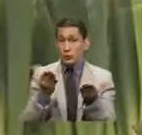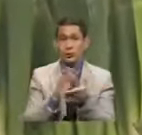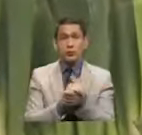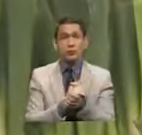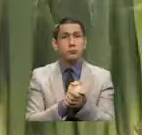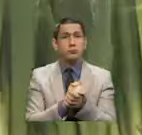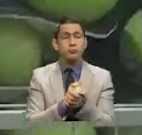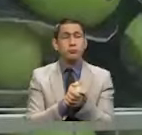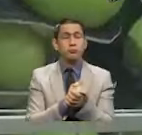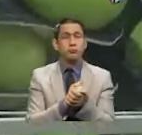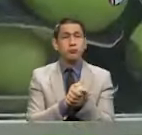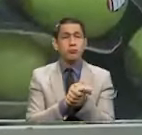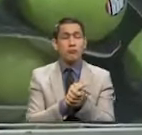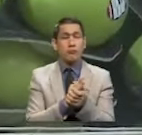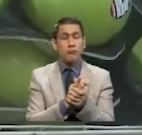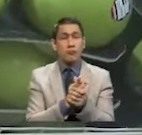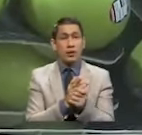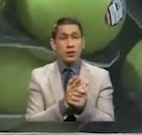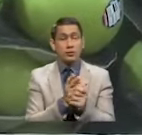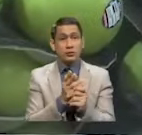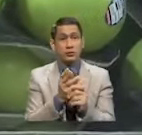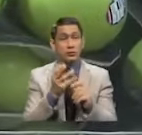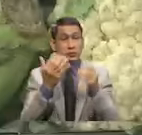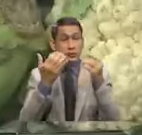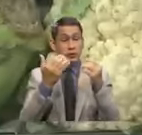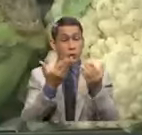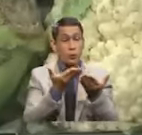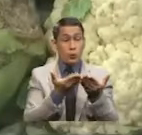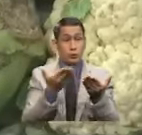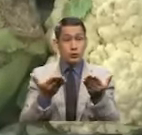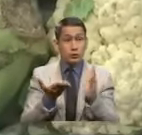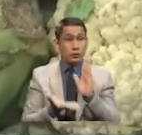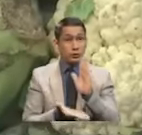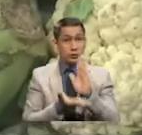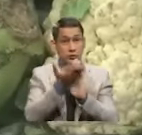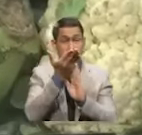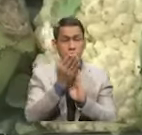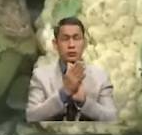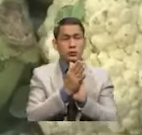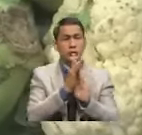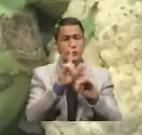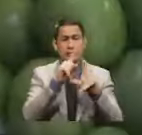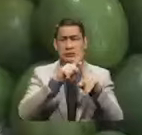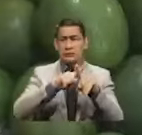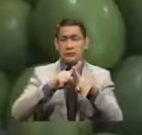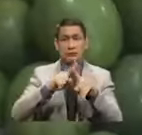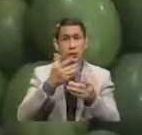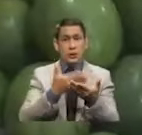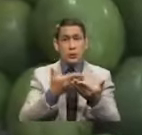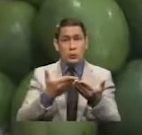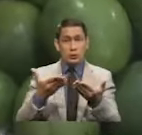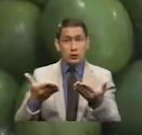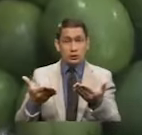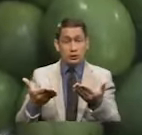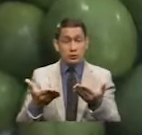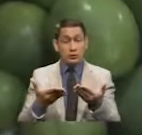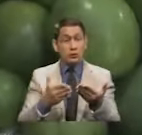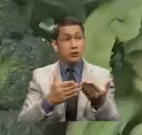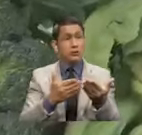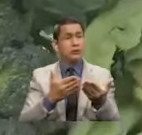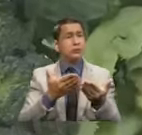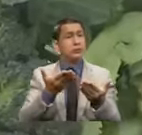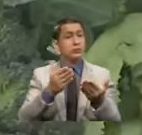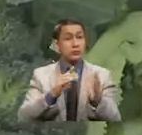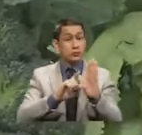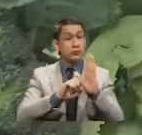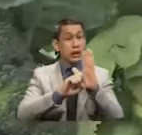han comentado los comerciantes. Algunos han subido, por ejemplo, productos como el brócoli y la lechuga han subido de precios. Antes se encontraban 3 por un